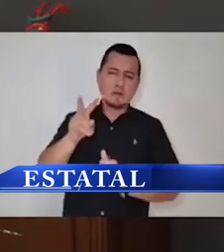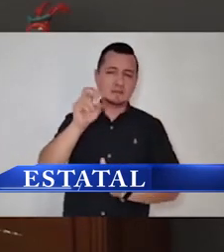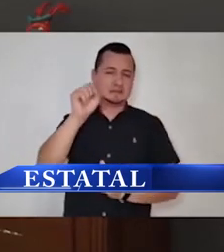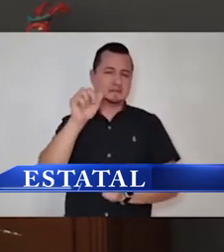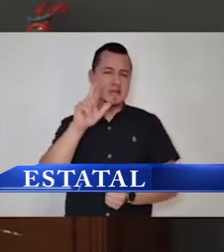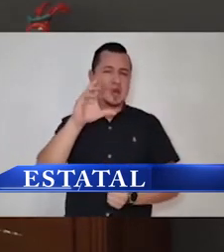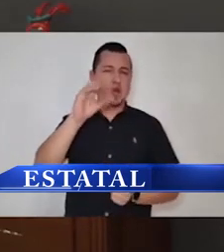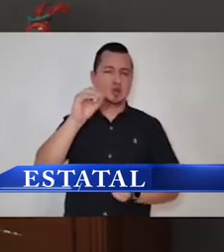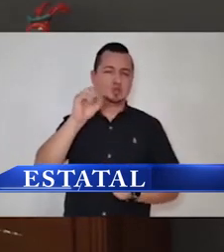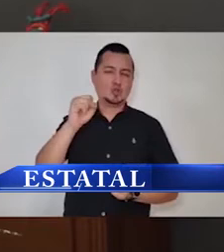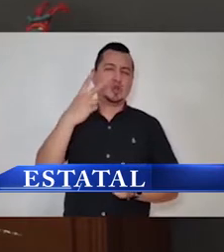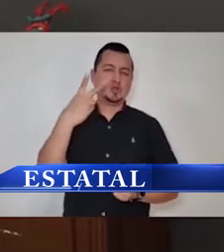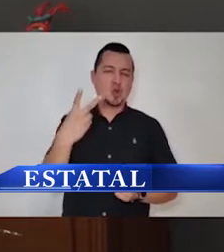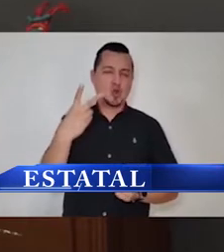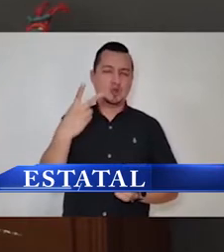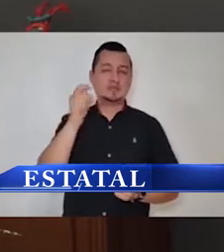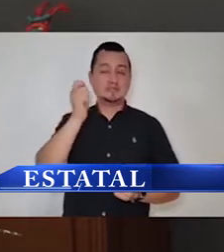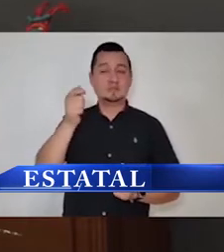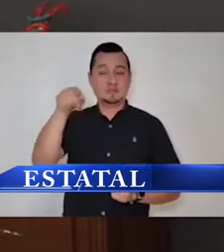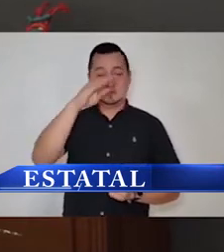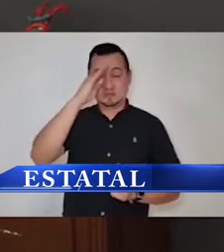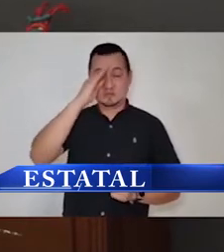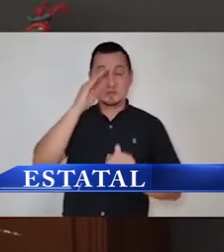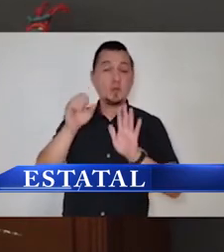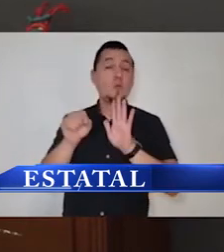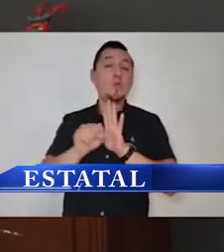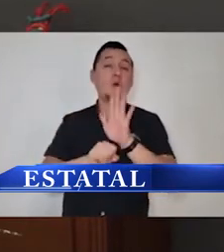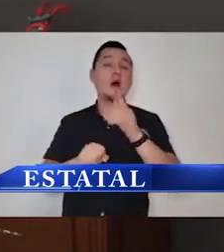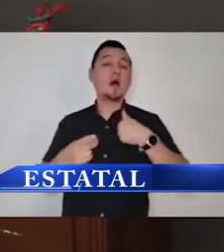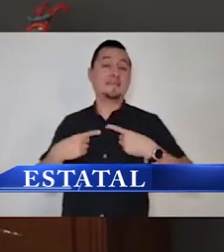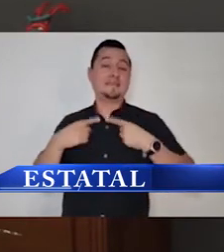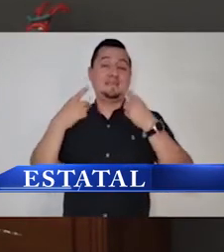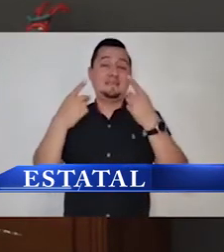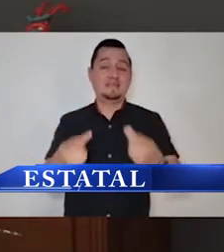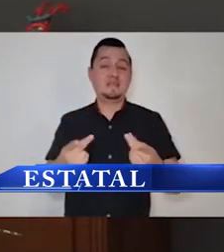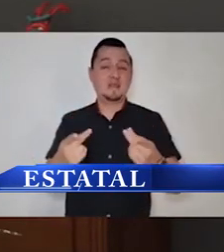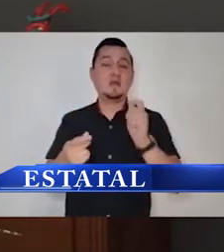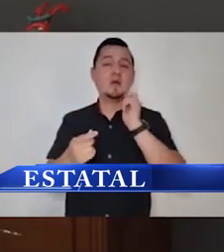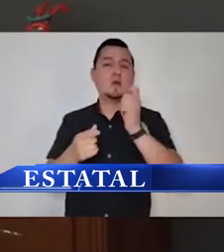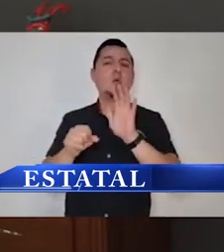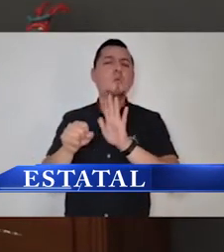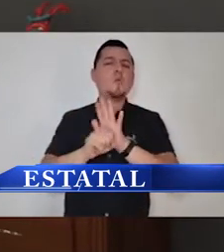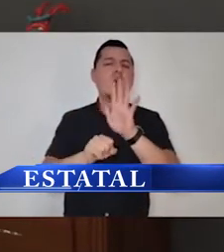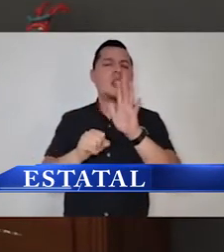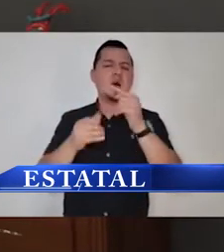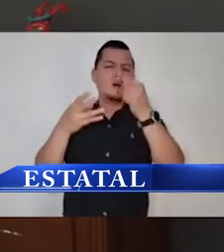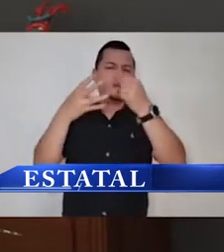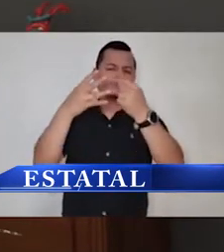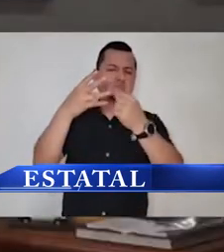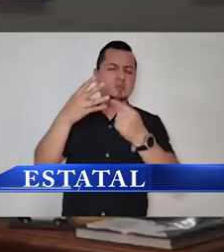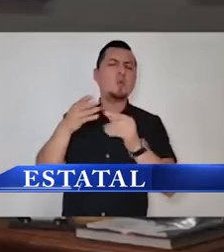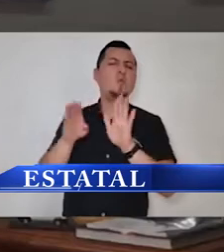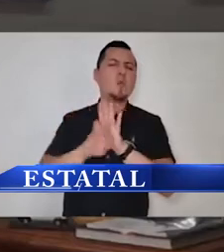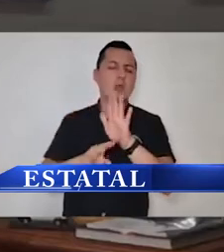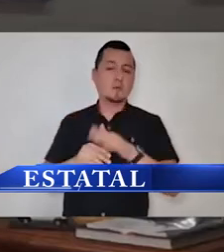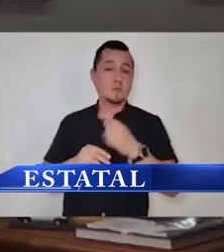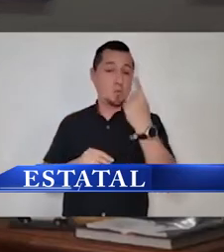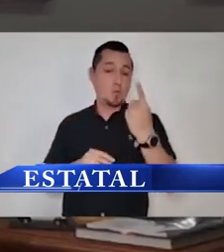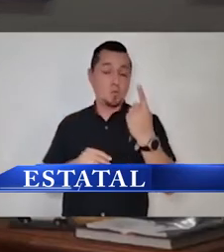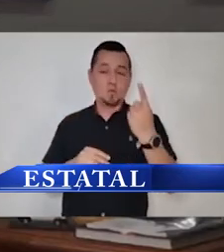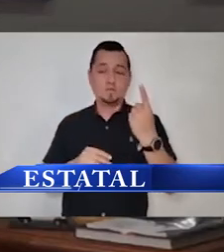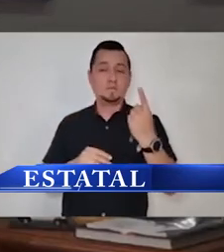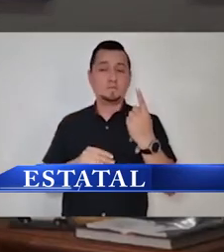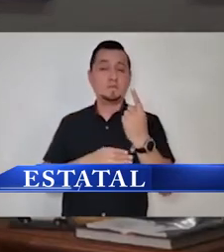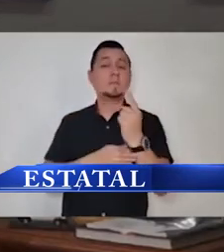virus SARS-CoV-2, por lo que ahora la receta que les comparto tiene los siguientes elementos.